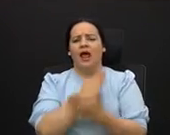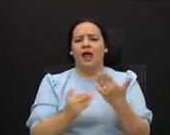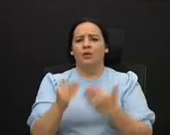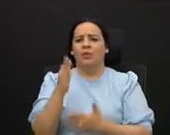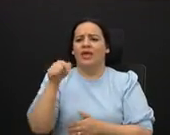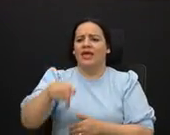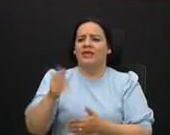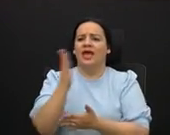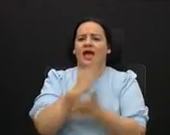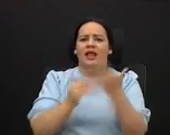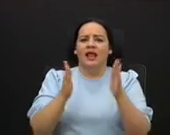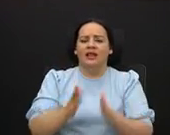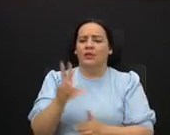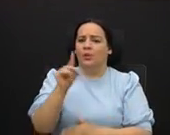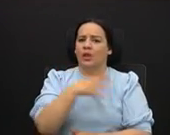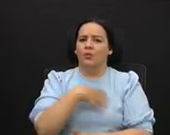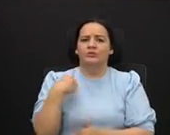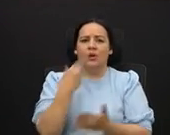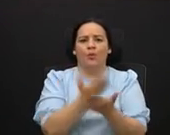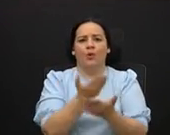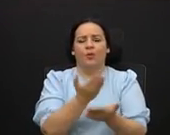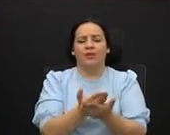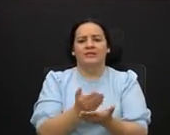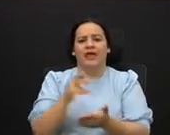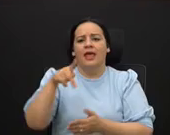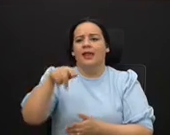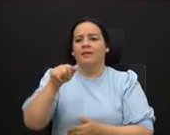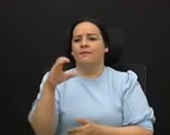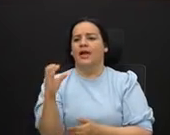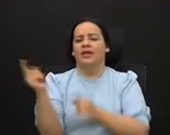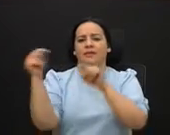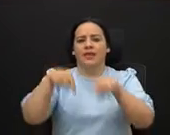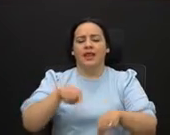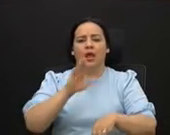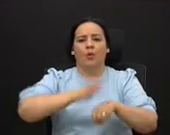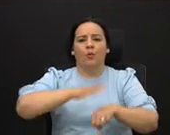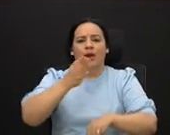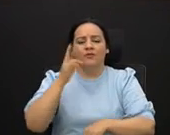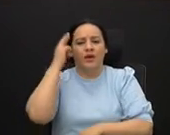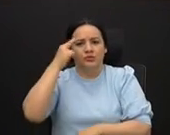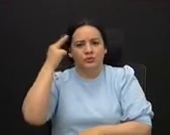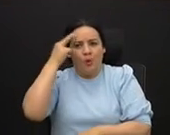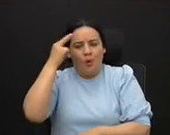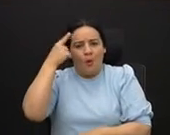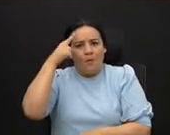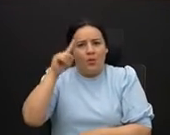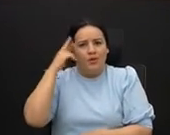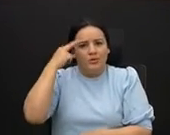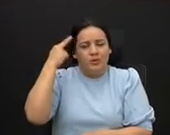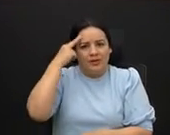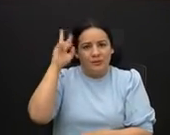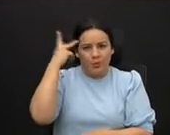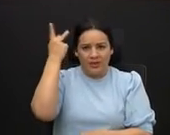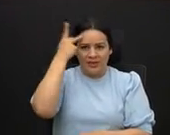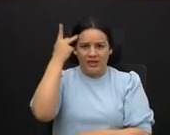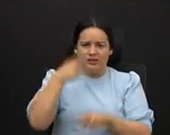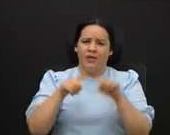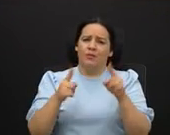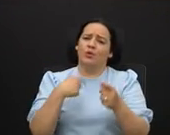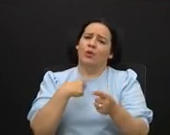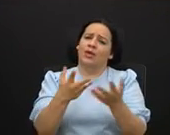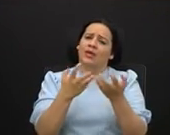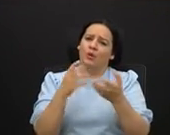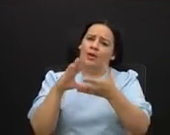alguien no le gusta de una propuesta del PAC y no vienen a culpar de que la razón es por razones políticas. Pero yo quiero que me